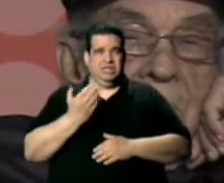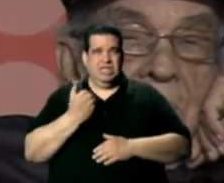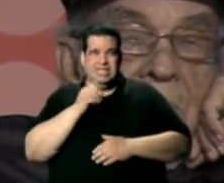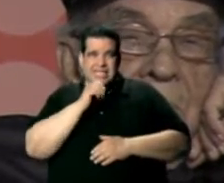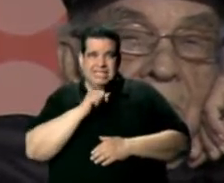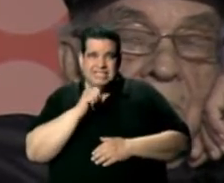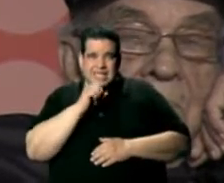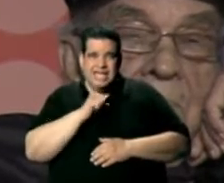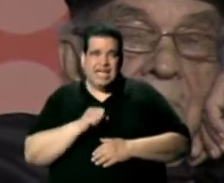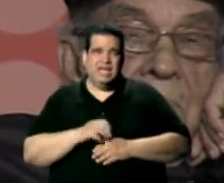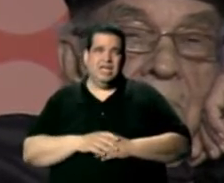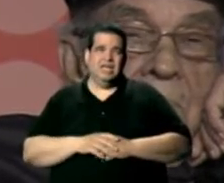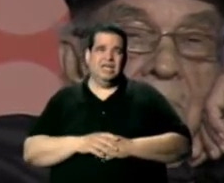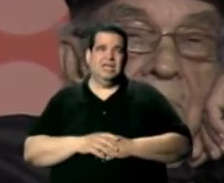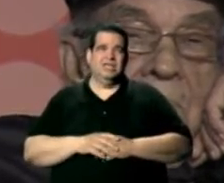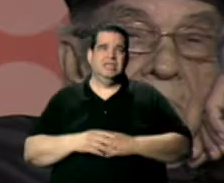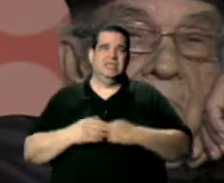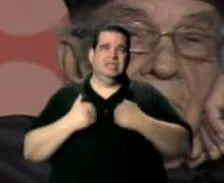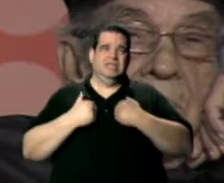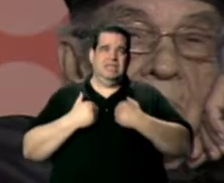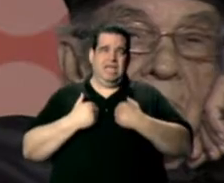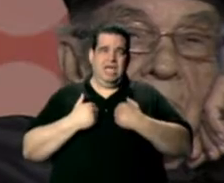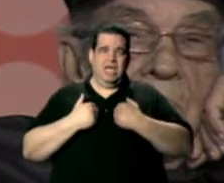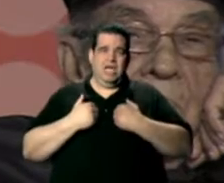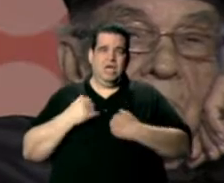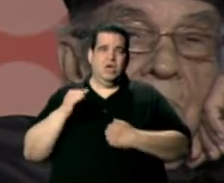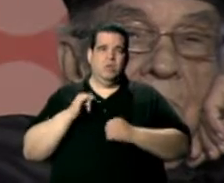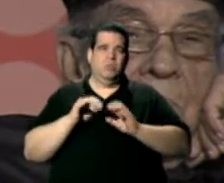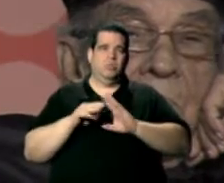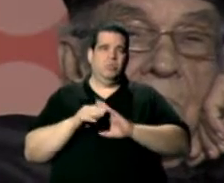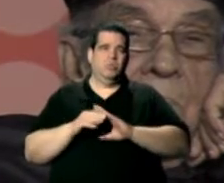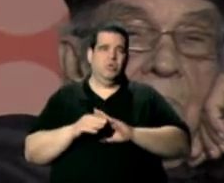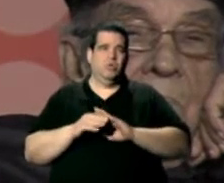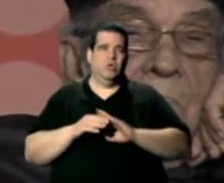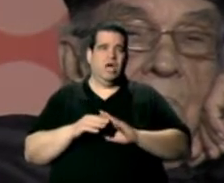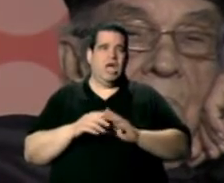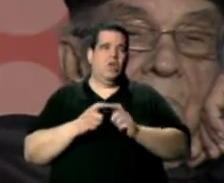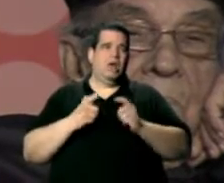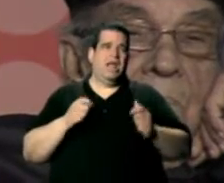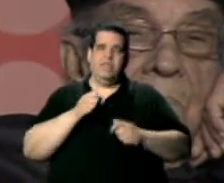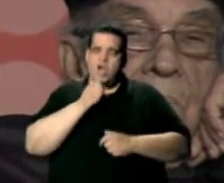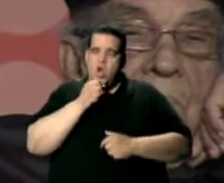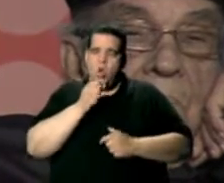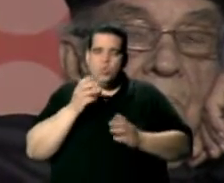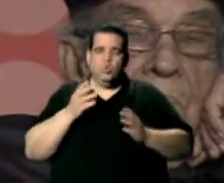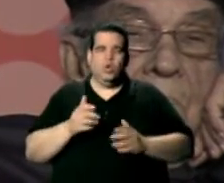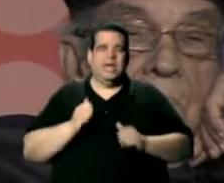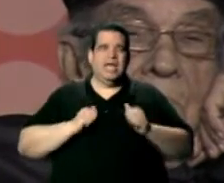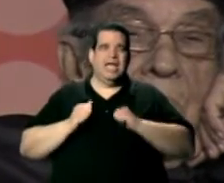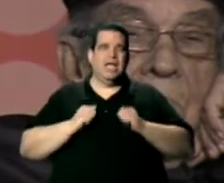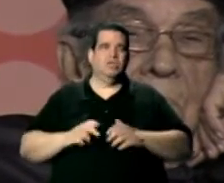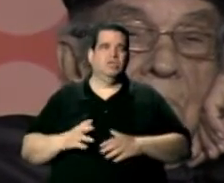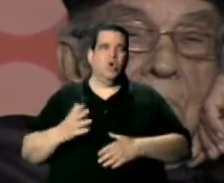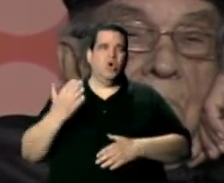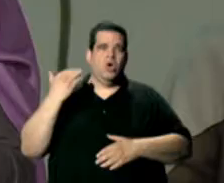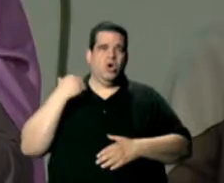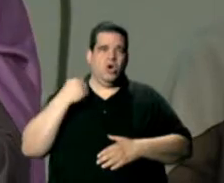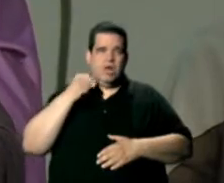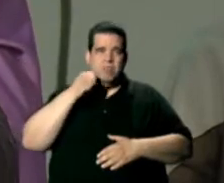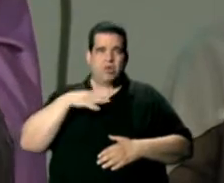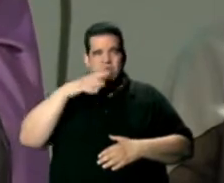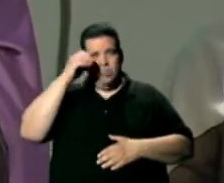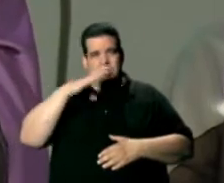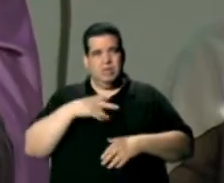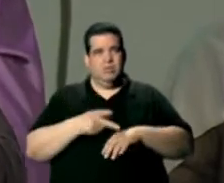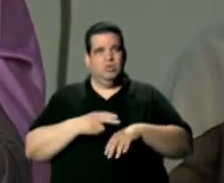15 años, tenía pues como modelo a los grandes locutores y grandes actores y actrices de Puerto Rico. Y